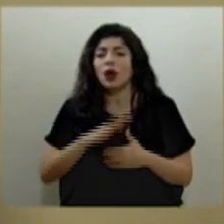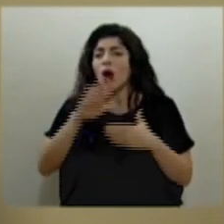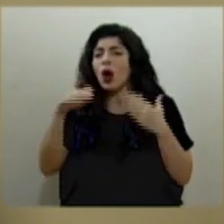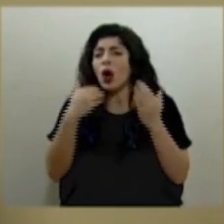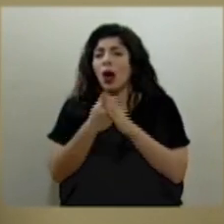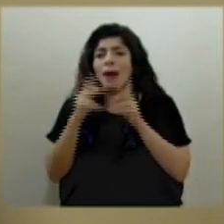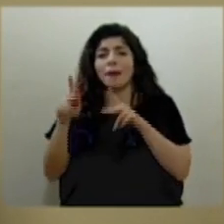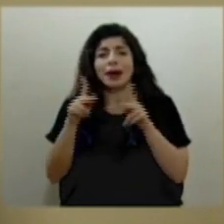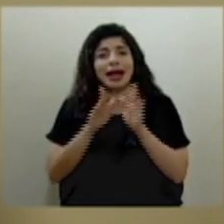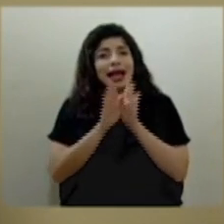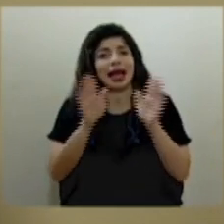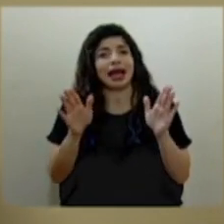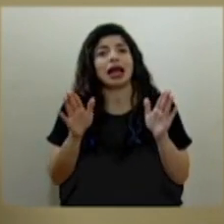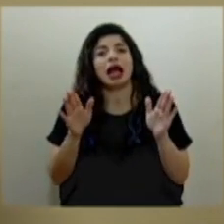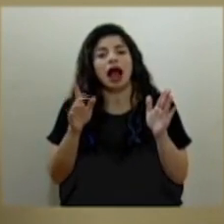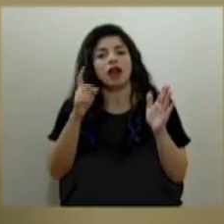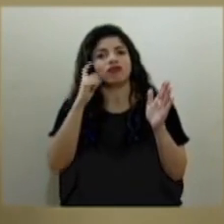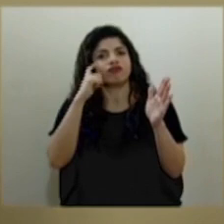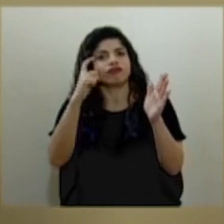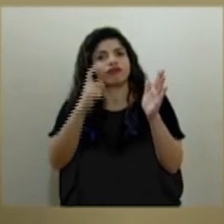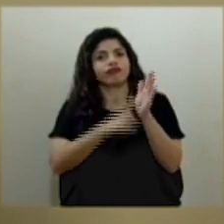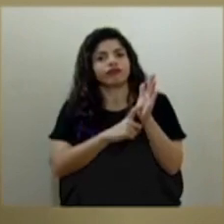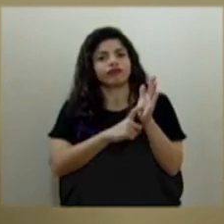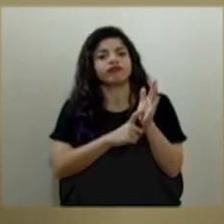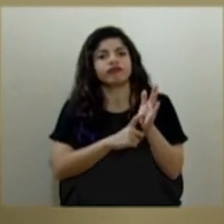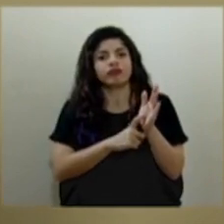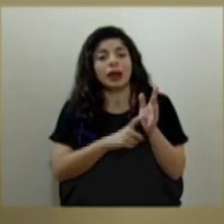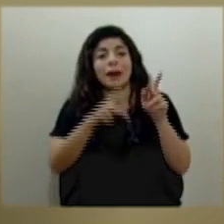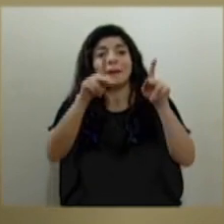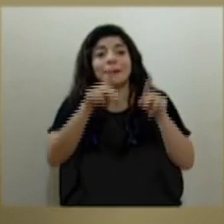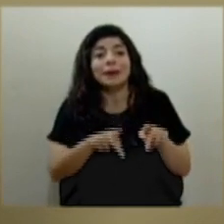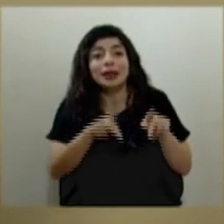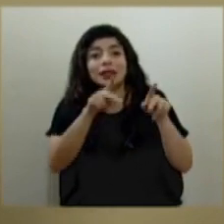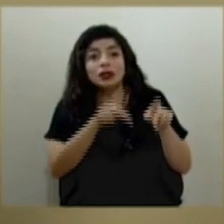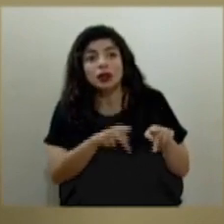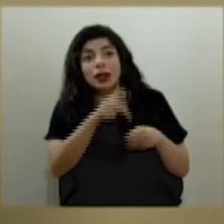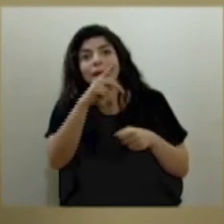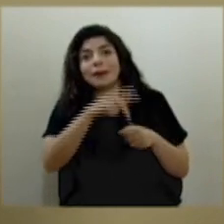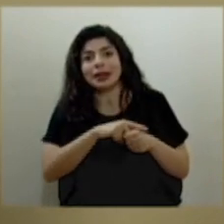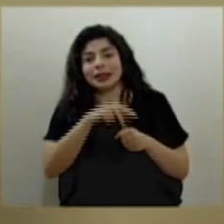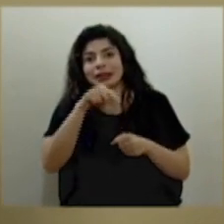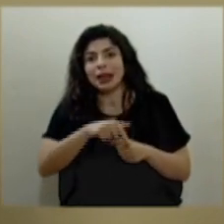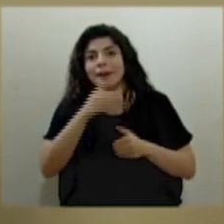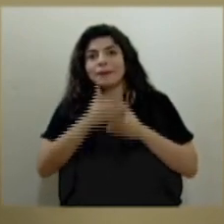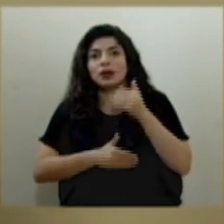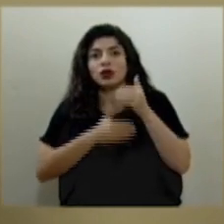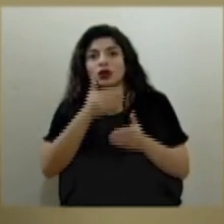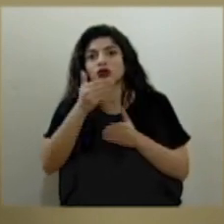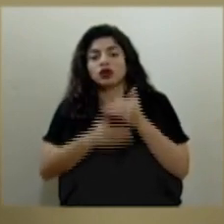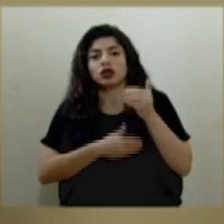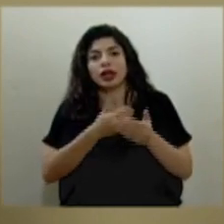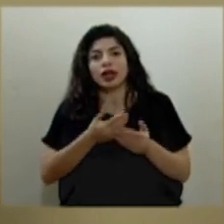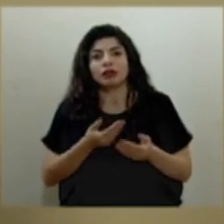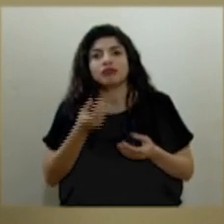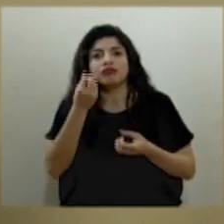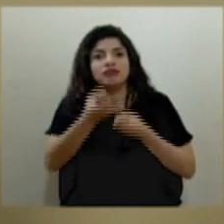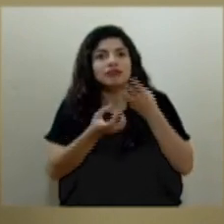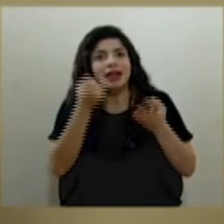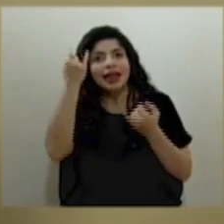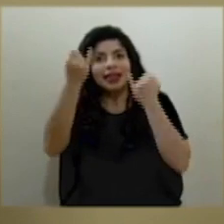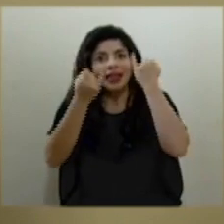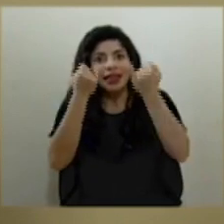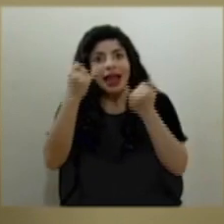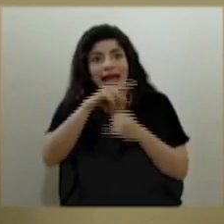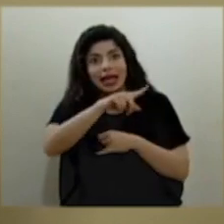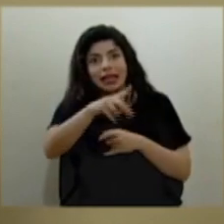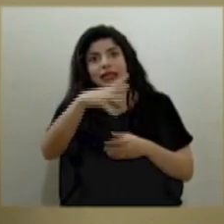la población en general. Un reconocimiento a las personas que participaron en este proceso, que generaron estas ideas y que